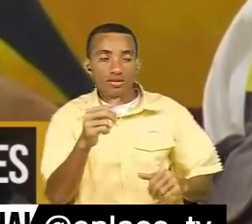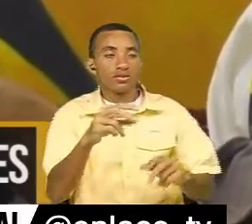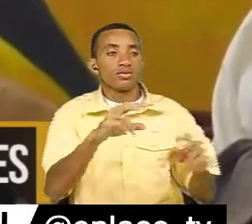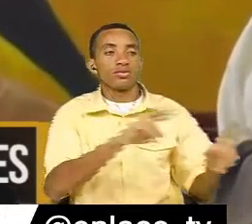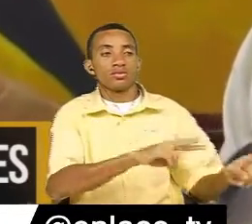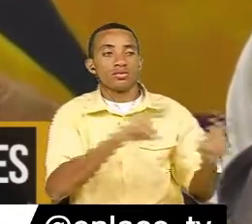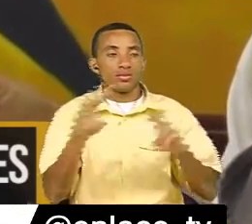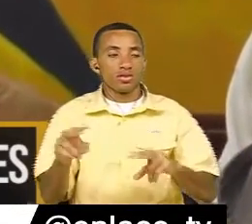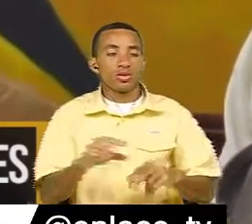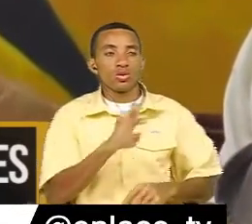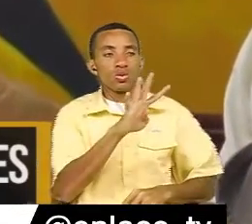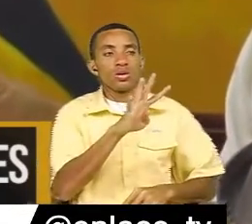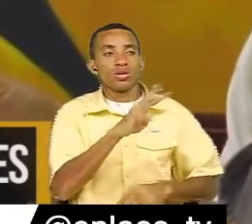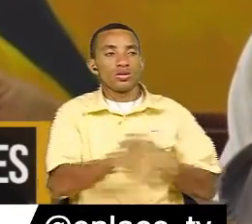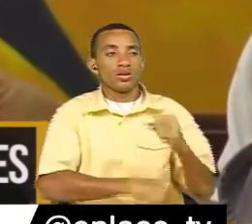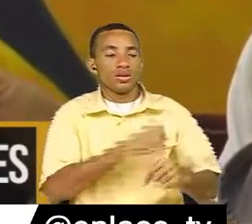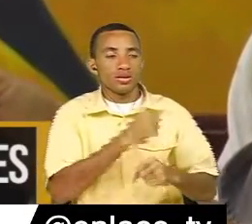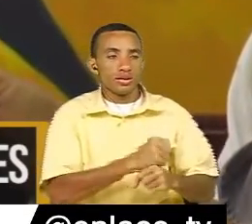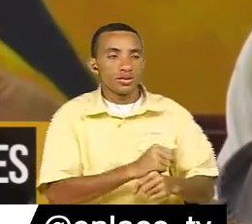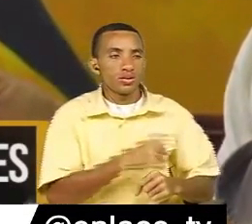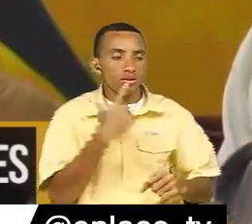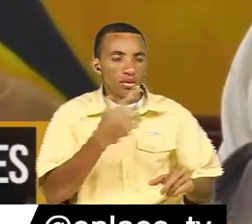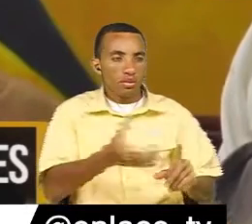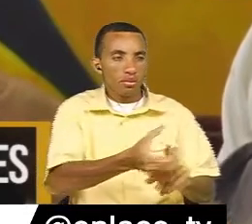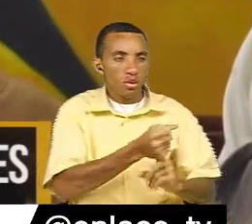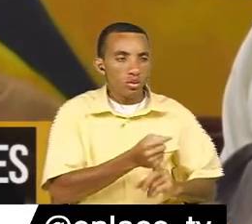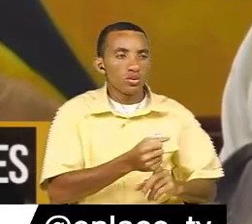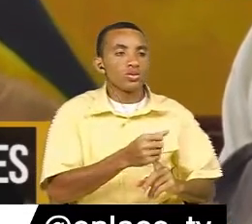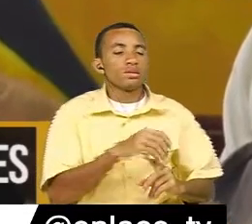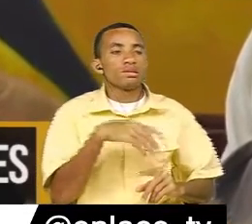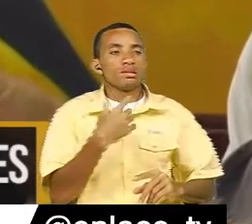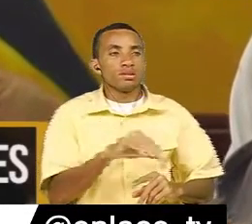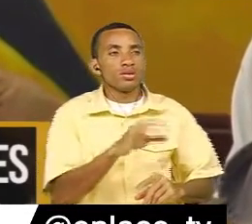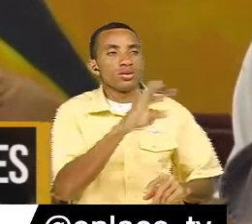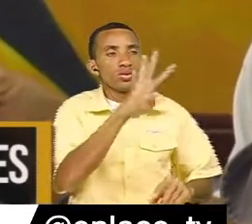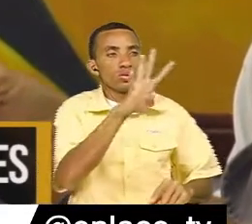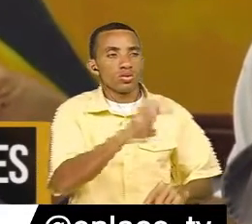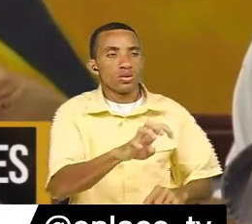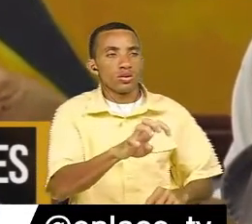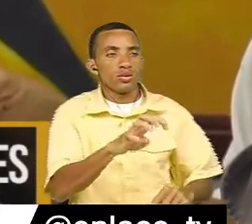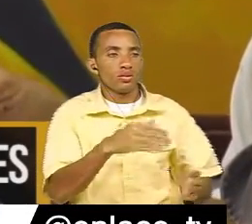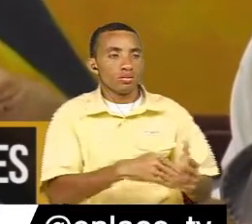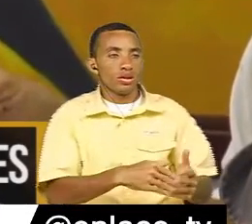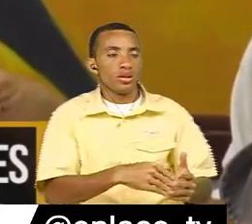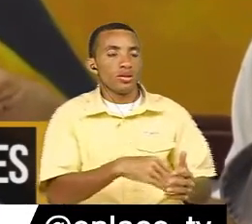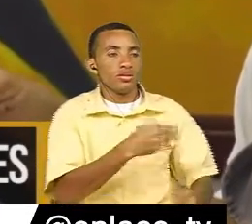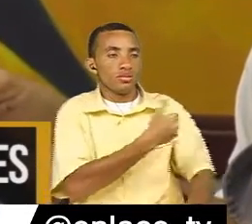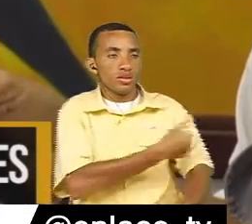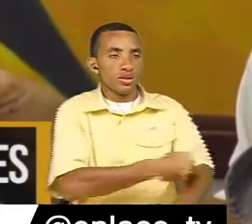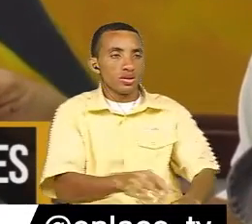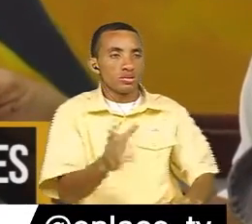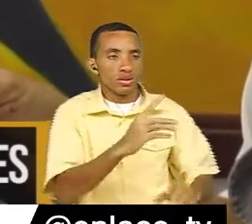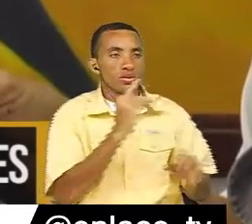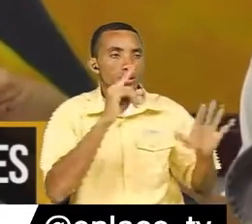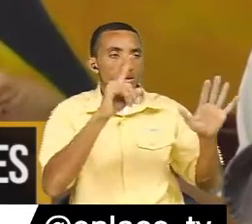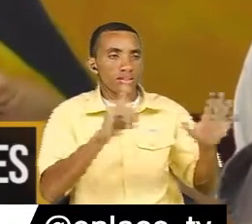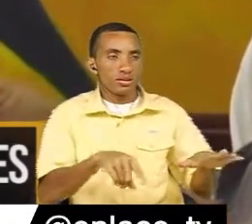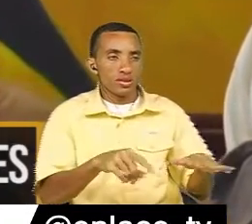hubo hallazgos fiscales por el orden de los 9.000 millones de pesos, y en tan solo 6 meses mi